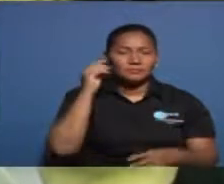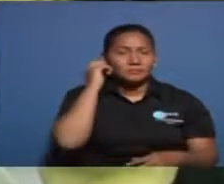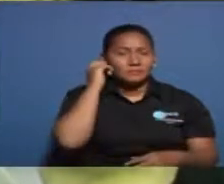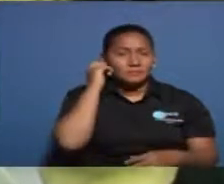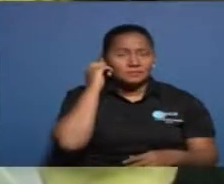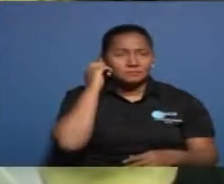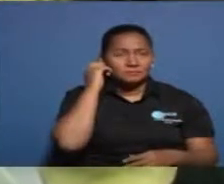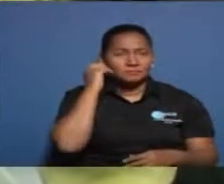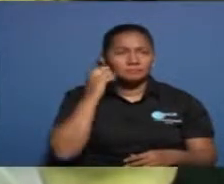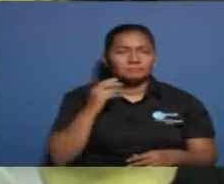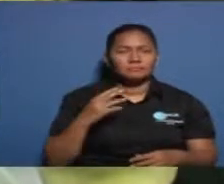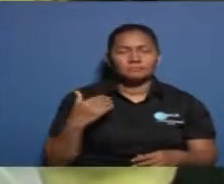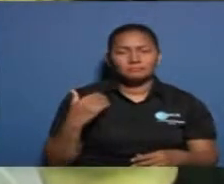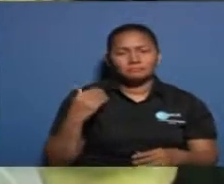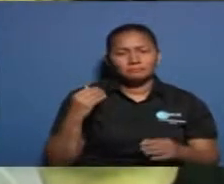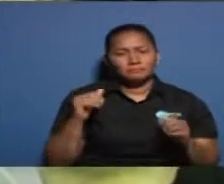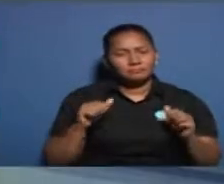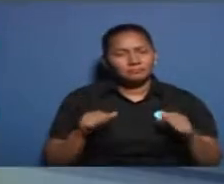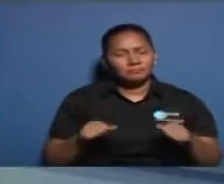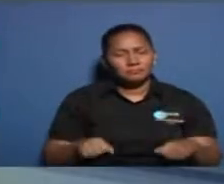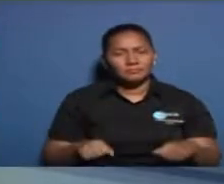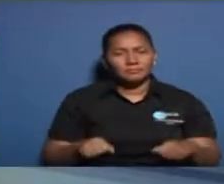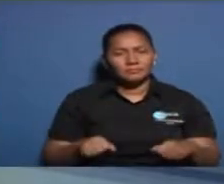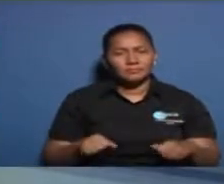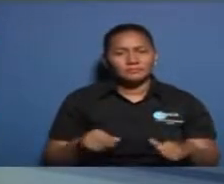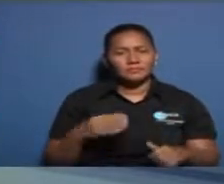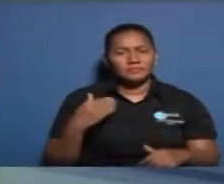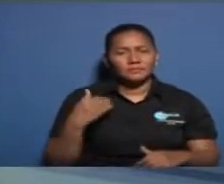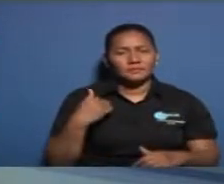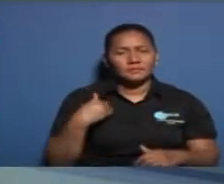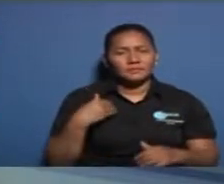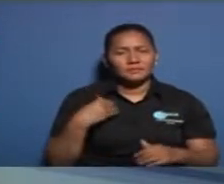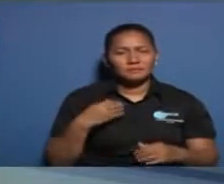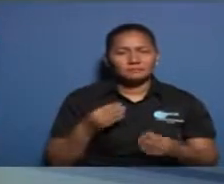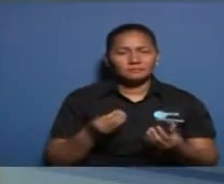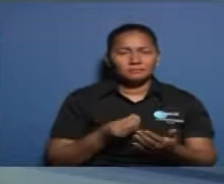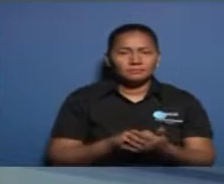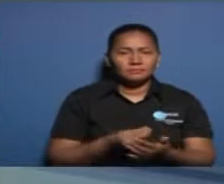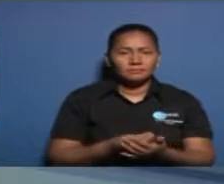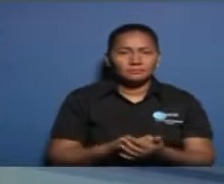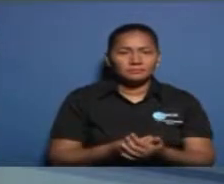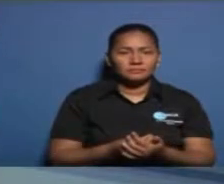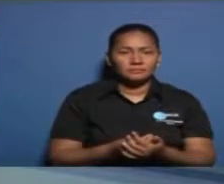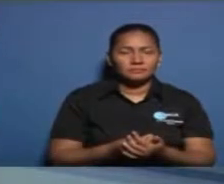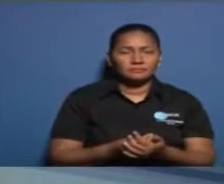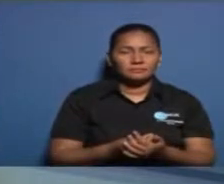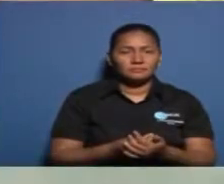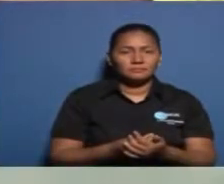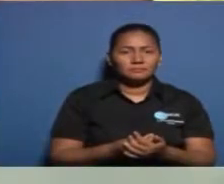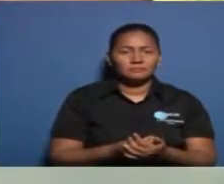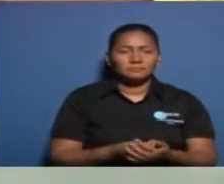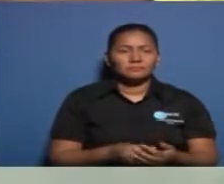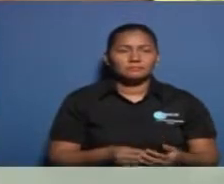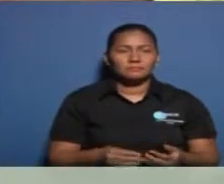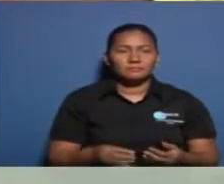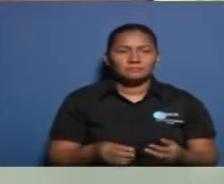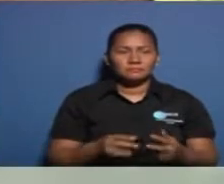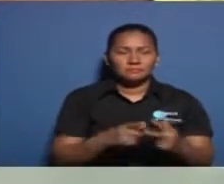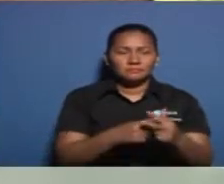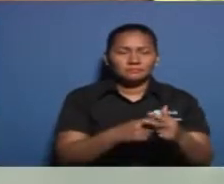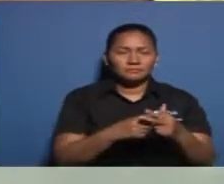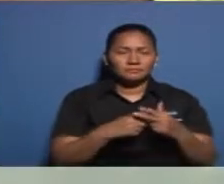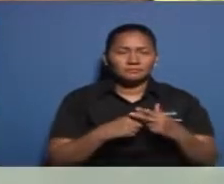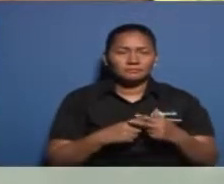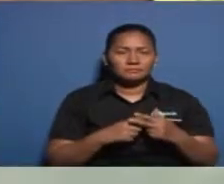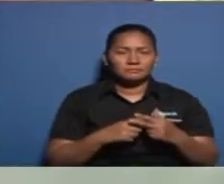ingresos propios una persona que no tiene ingresos propios no es sujeto de crédito no tiene autonomía ni económica ni